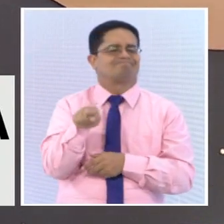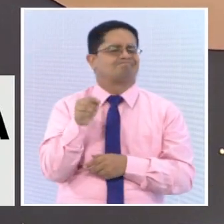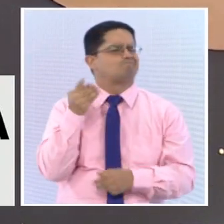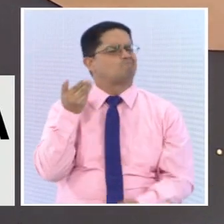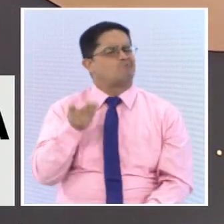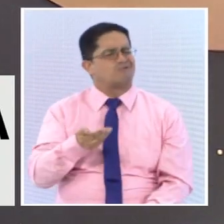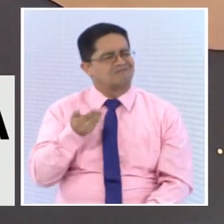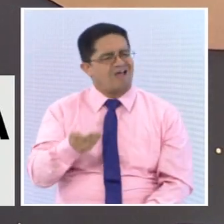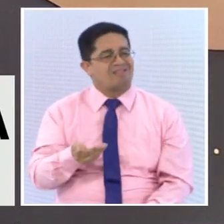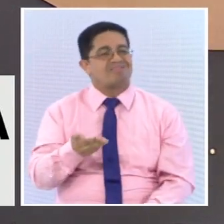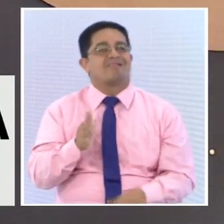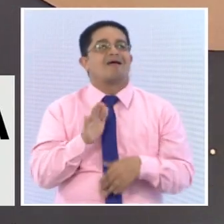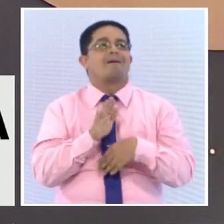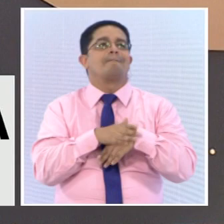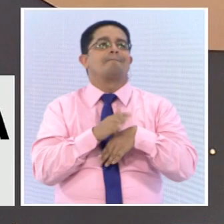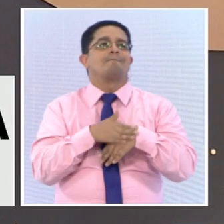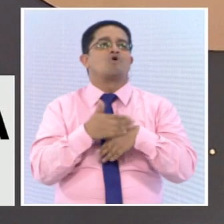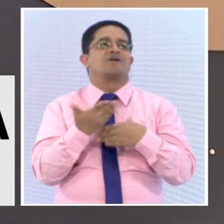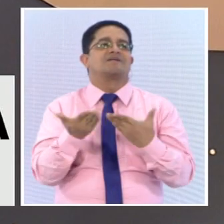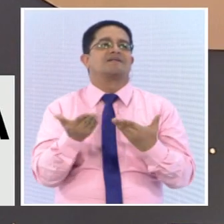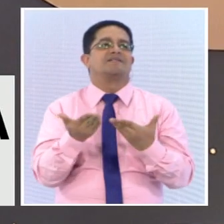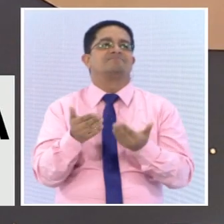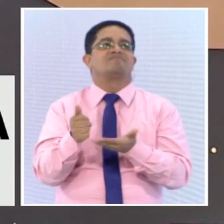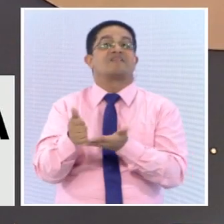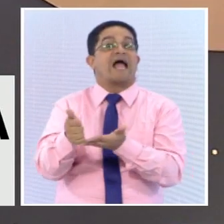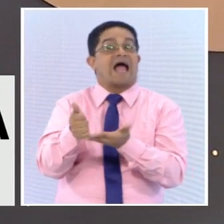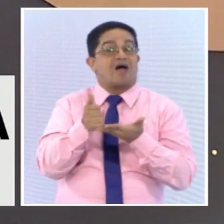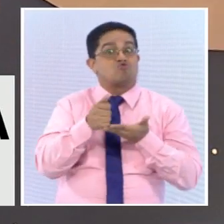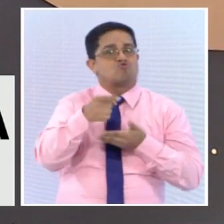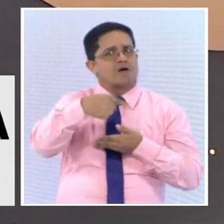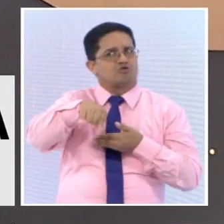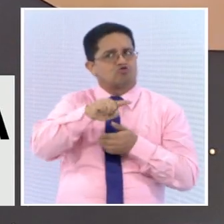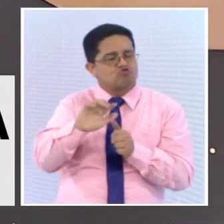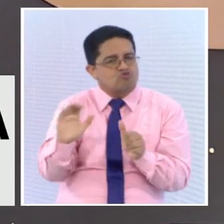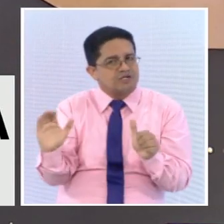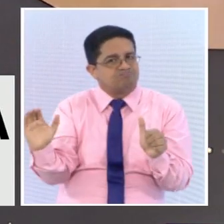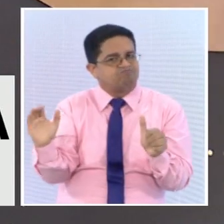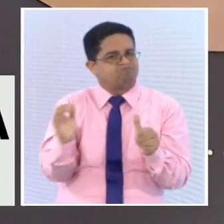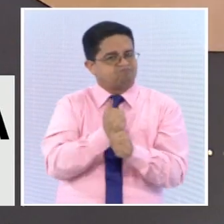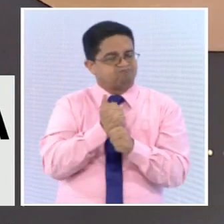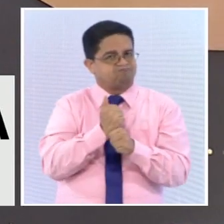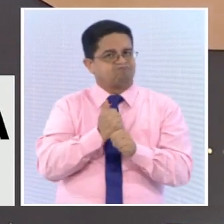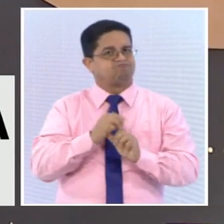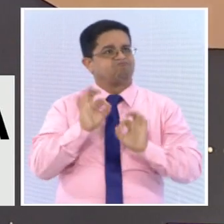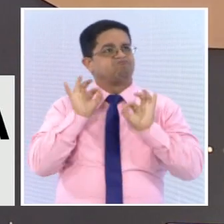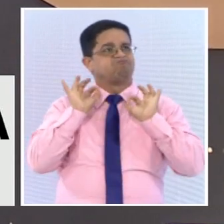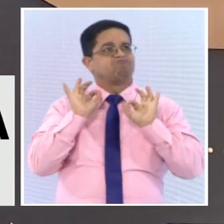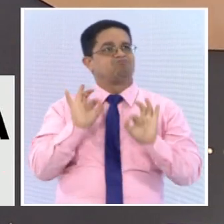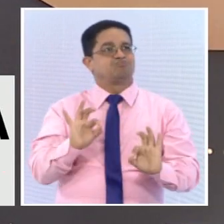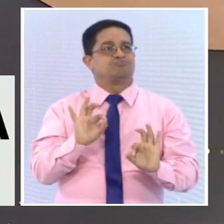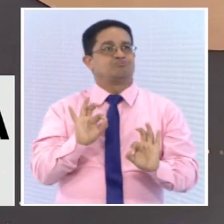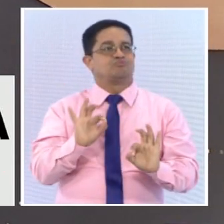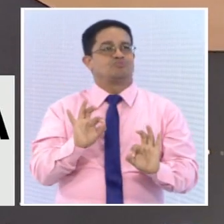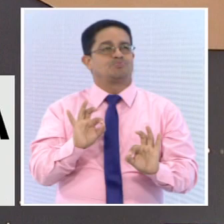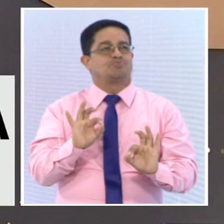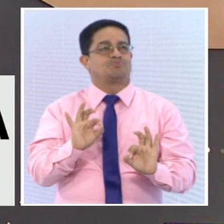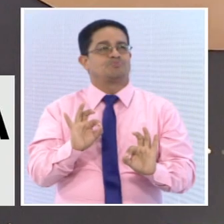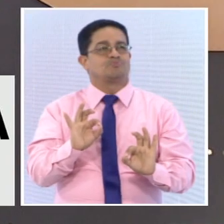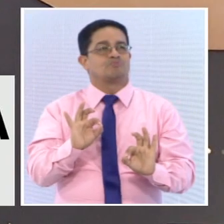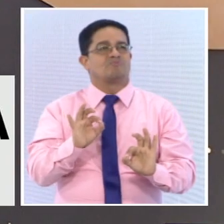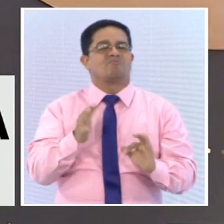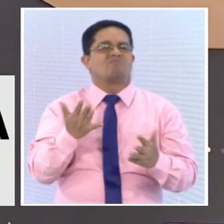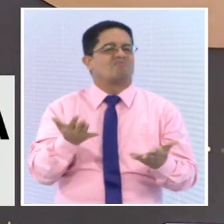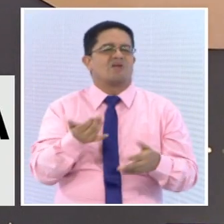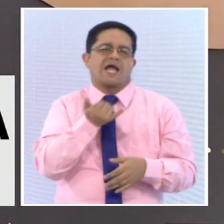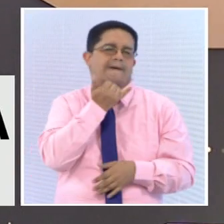porque nos precisa mejor el diagnóstico y hacemos una manera de barrer de manera más contundente lo que puede estar pasando